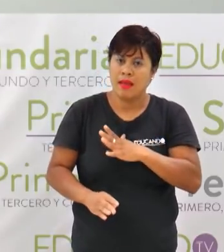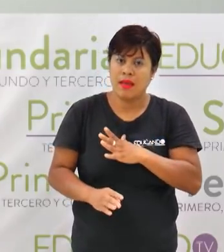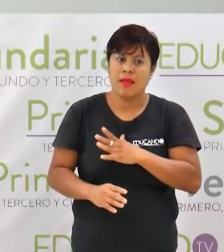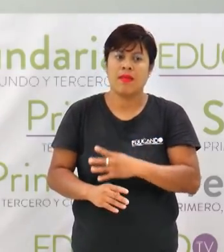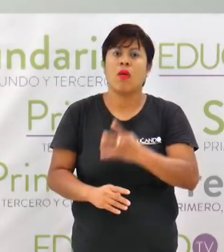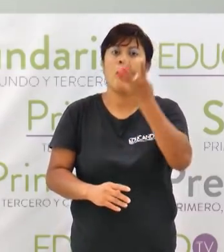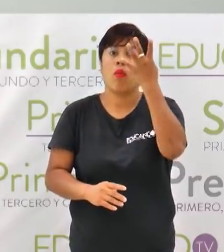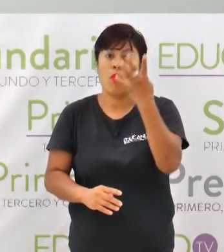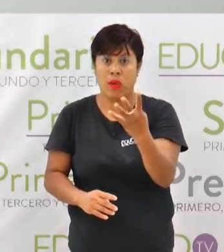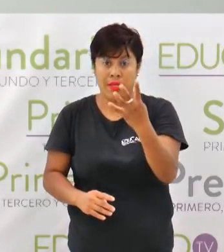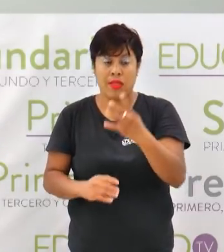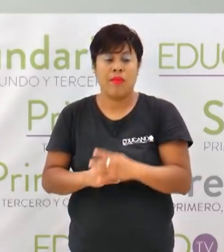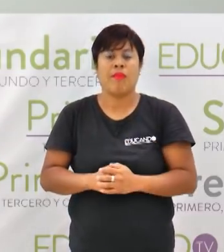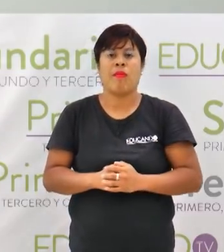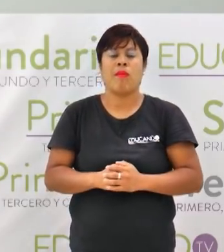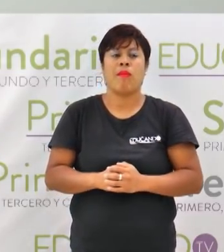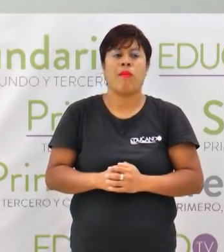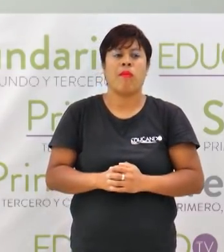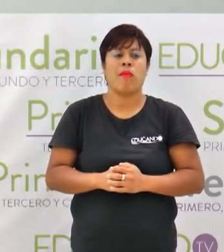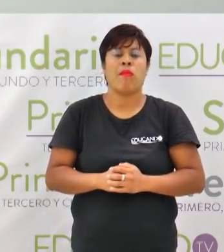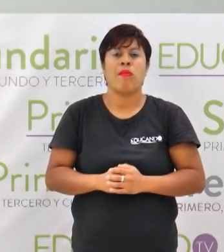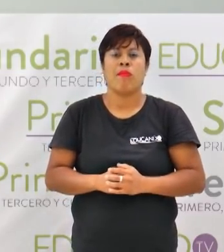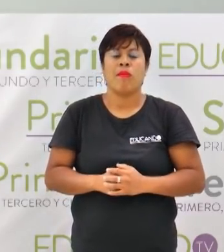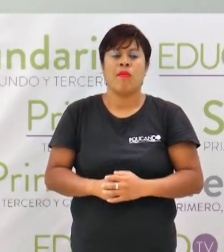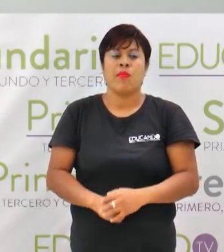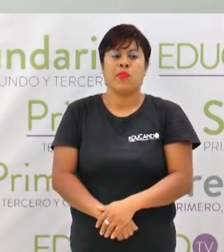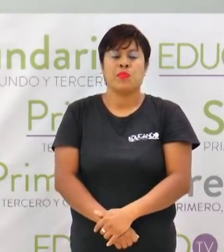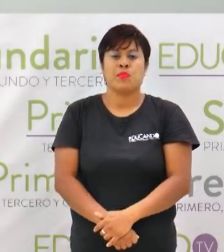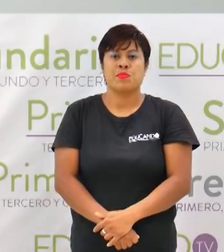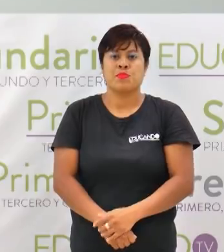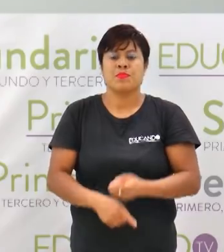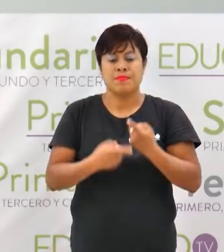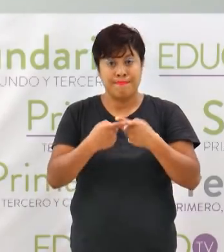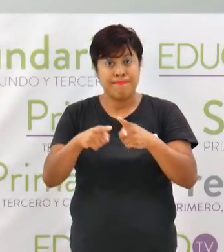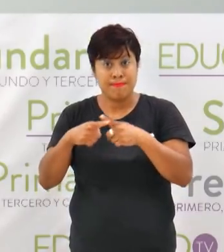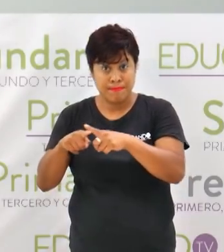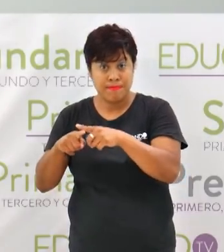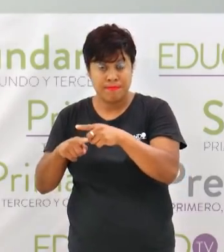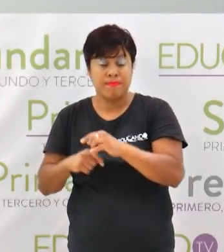4 tipos, bien, de